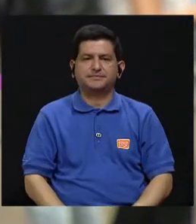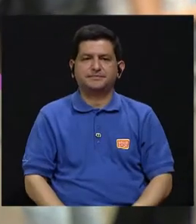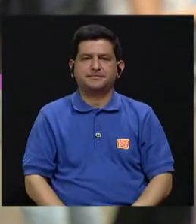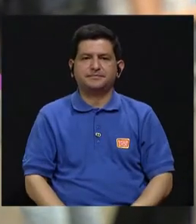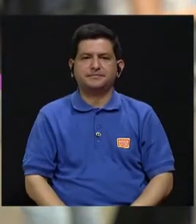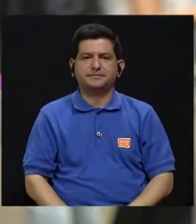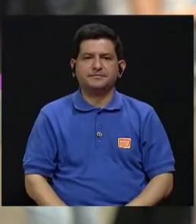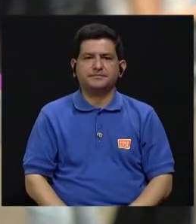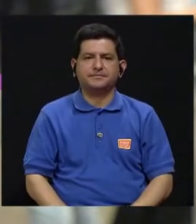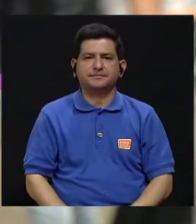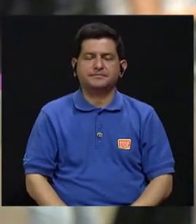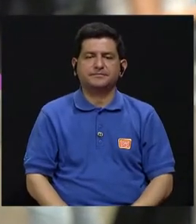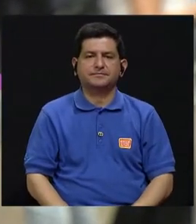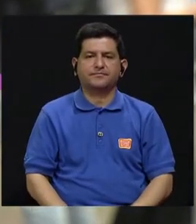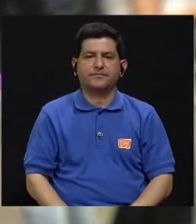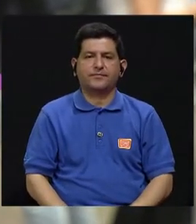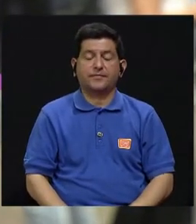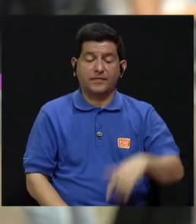y